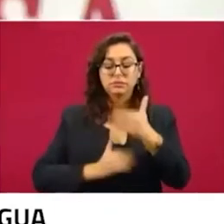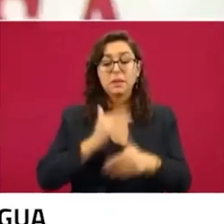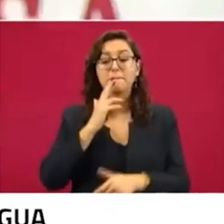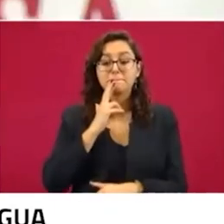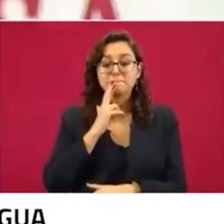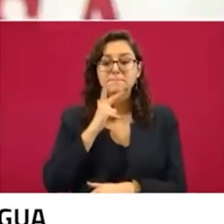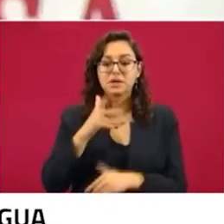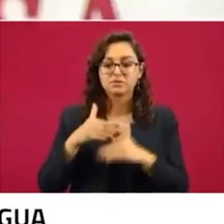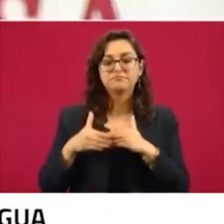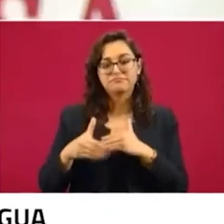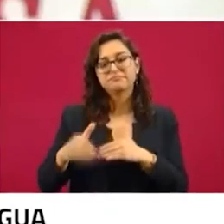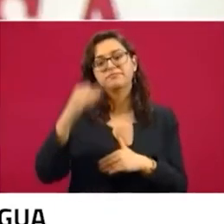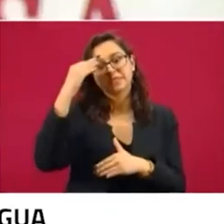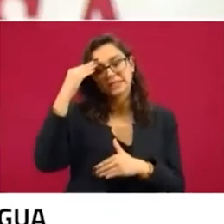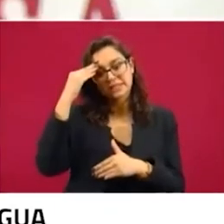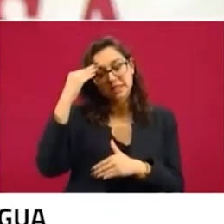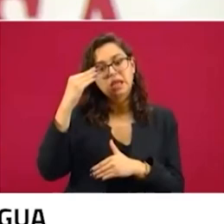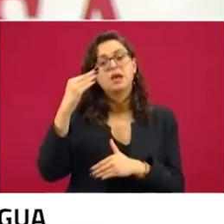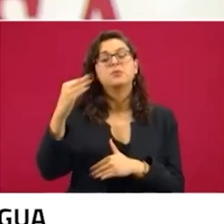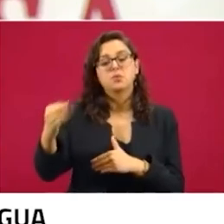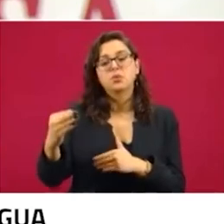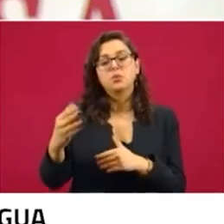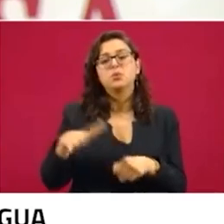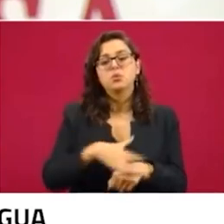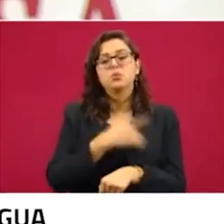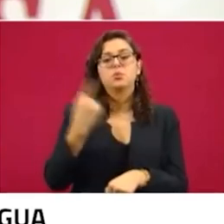tardar porque les decía